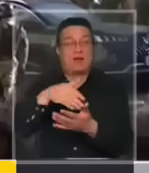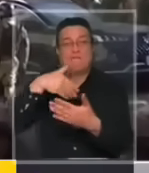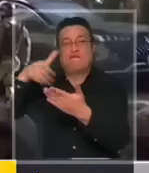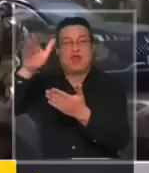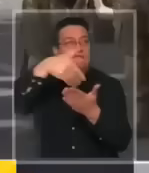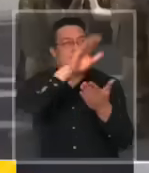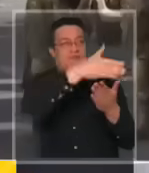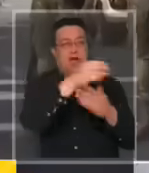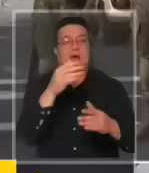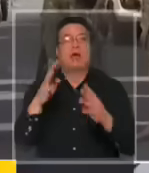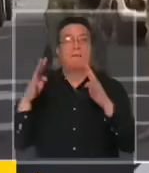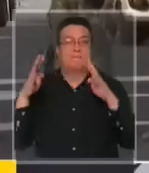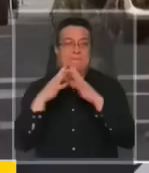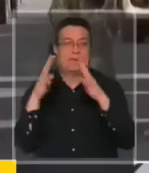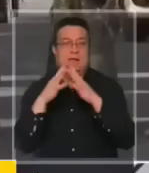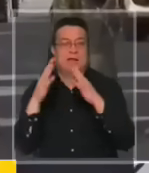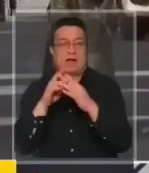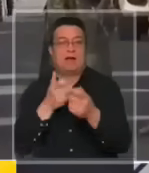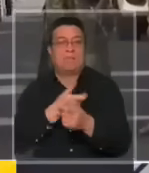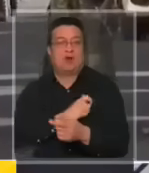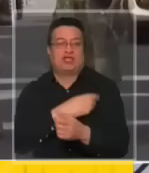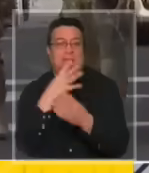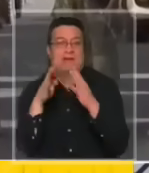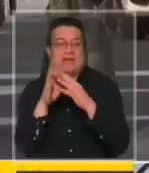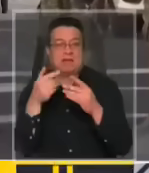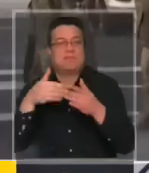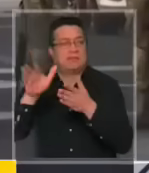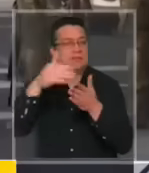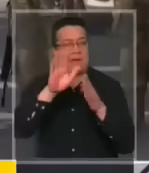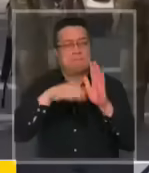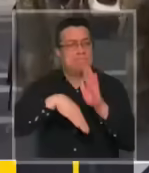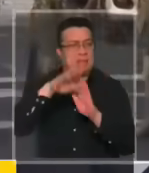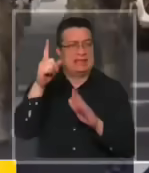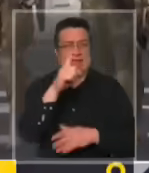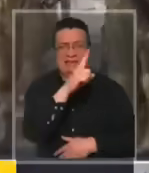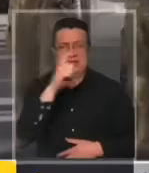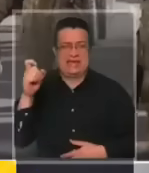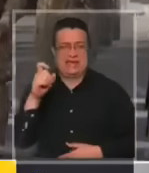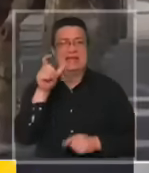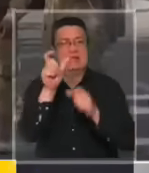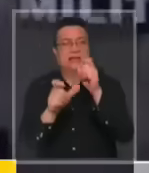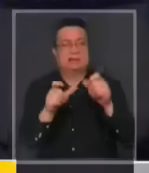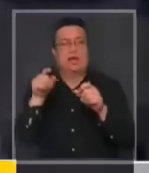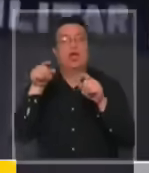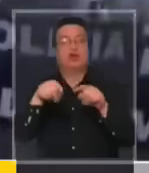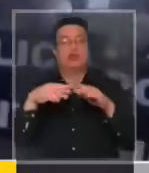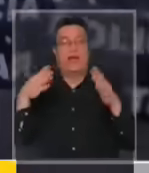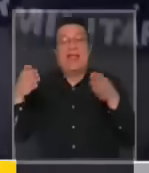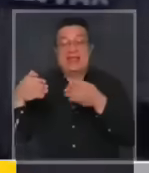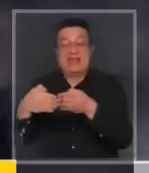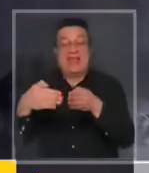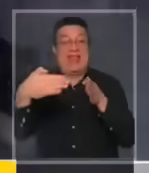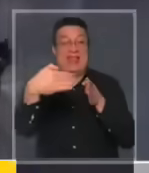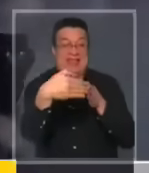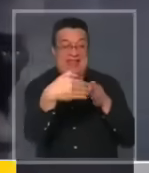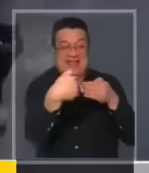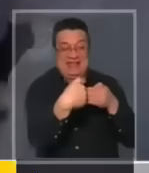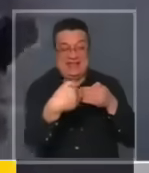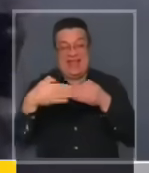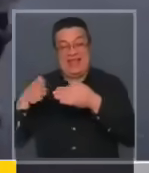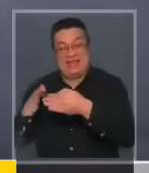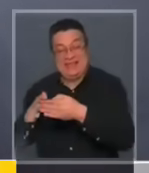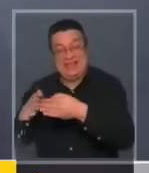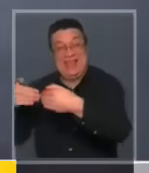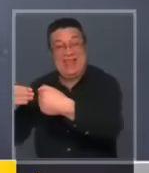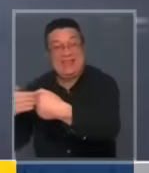los policías militares, que han debido ser una cosa de más de 100 más o menos, y que se han apostado en cada esquina de lo que es la plaza principal. Salieron